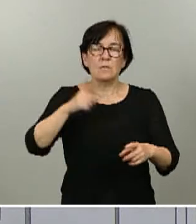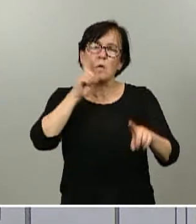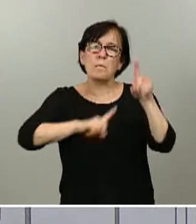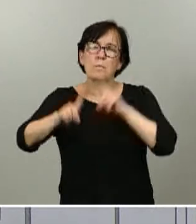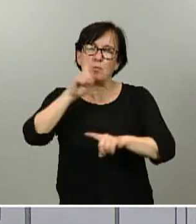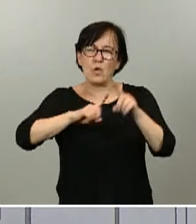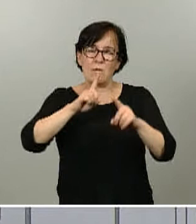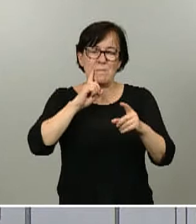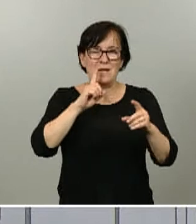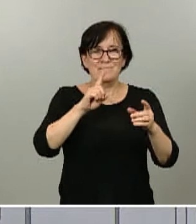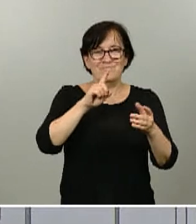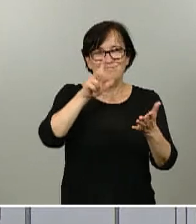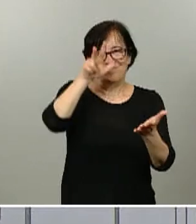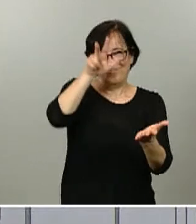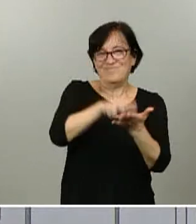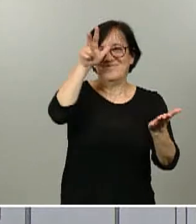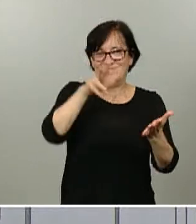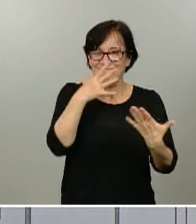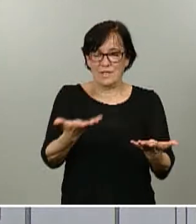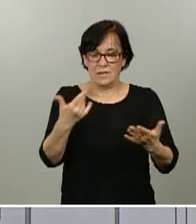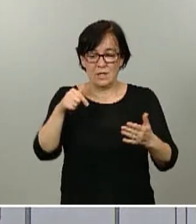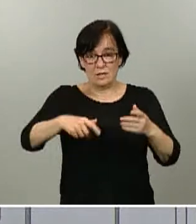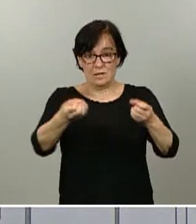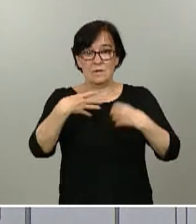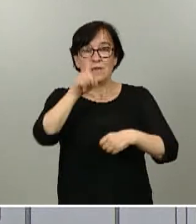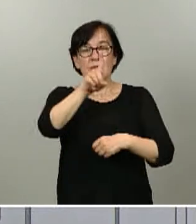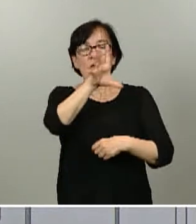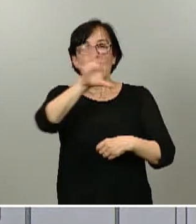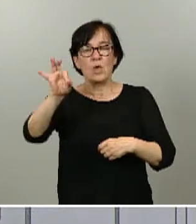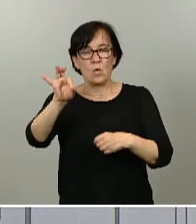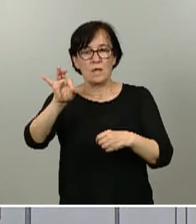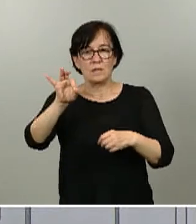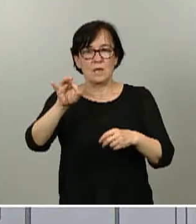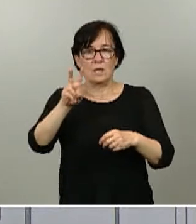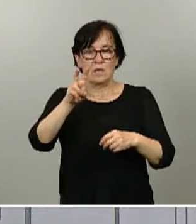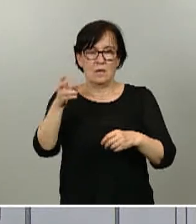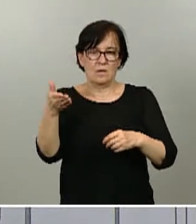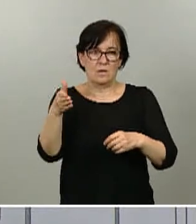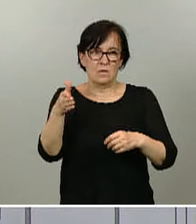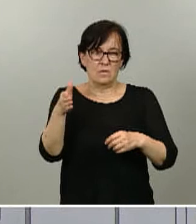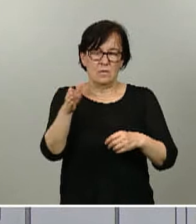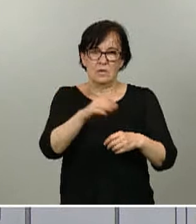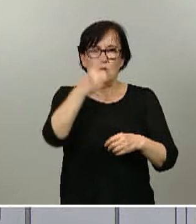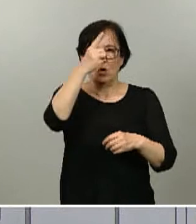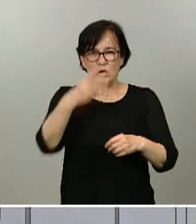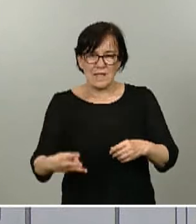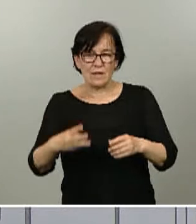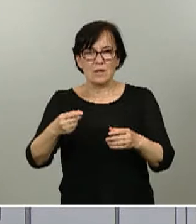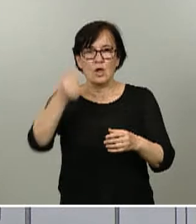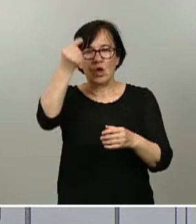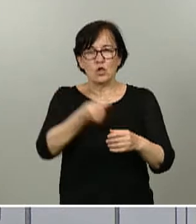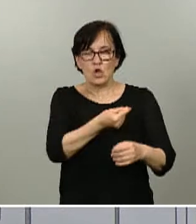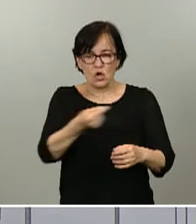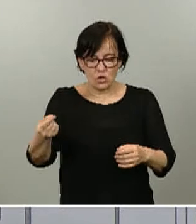validación. Nos han dado a día de hoy 150 nuevos casos fallecidos, es decir, un tercio del total de los casos, de